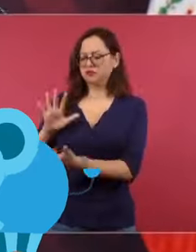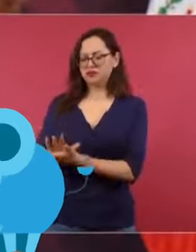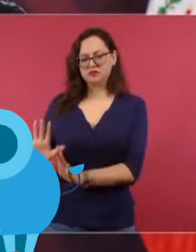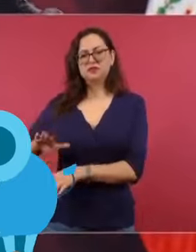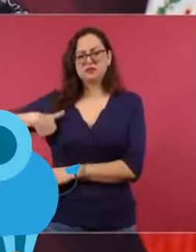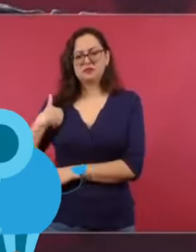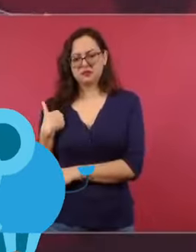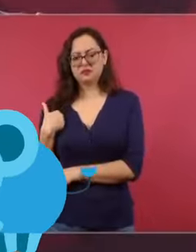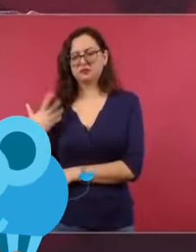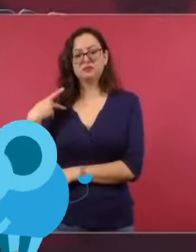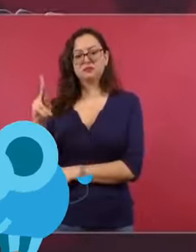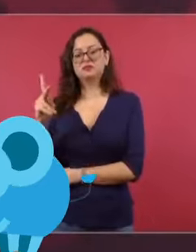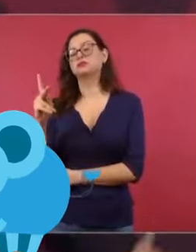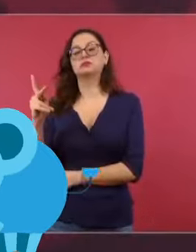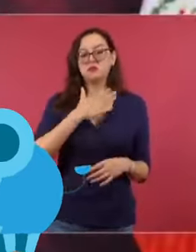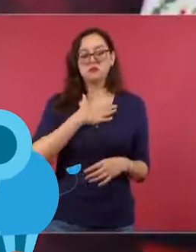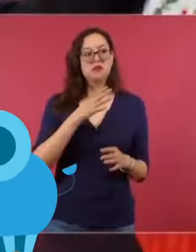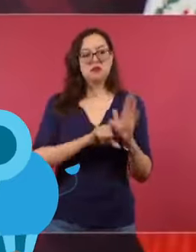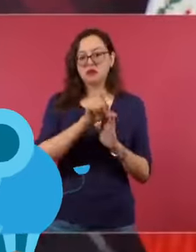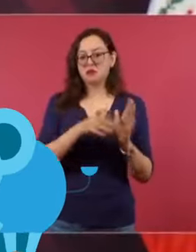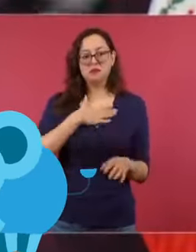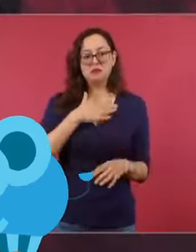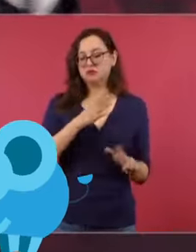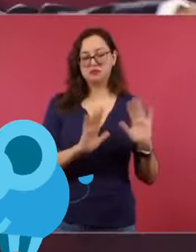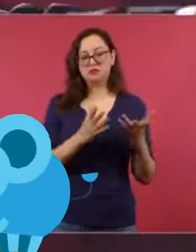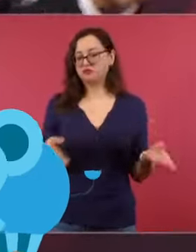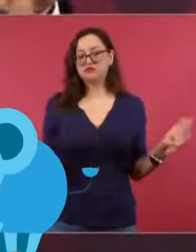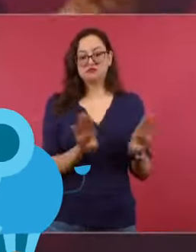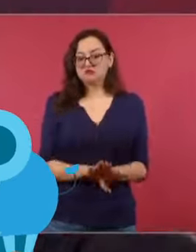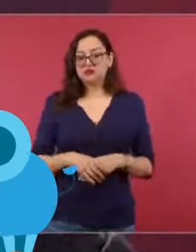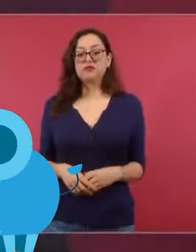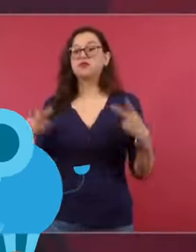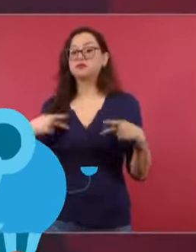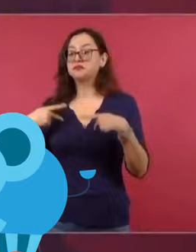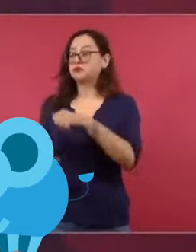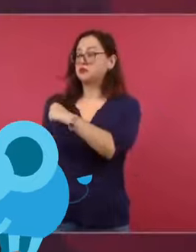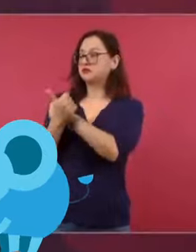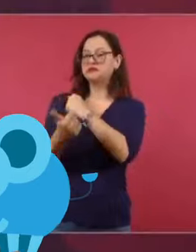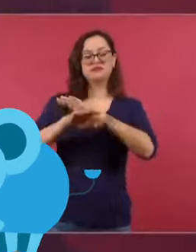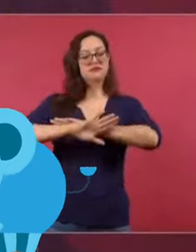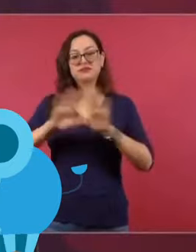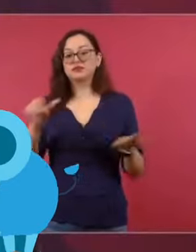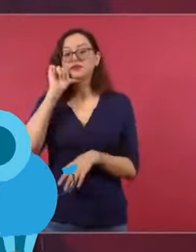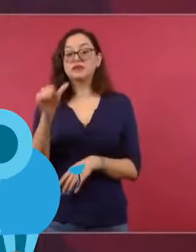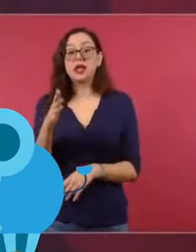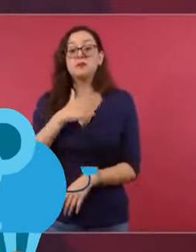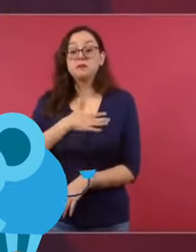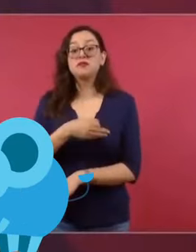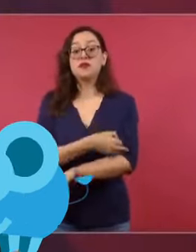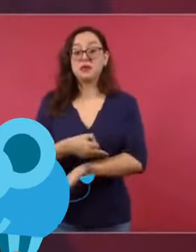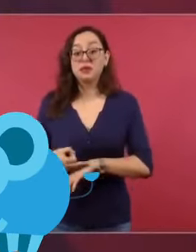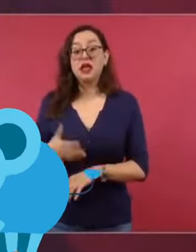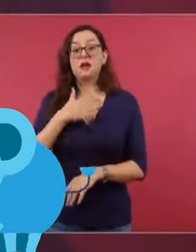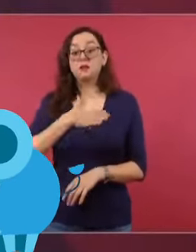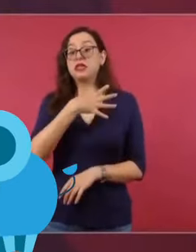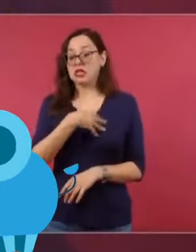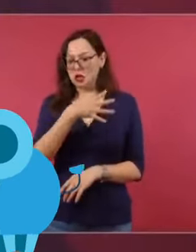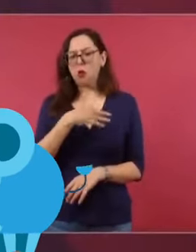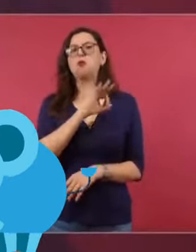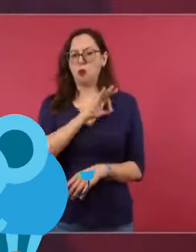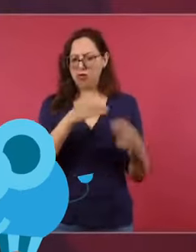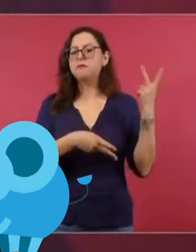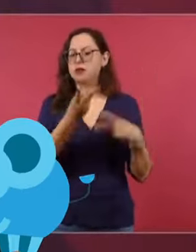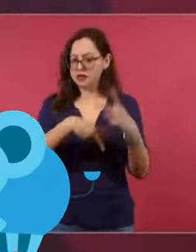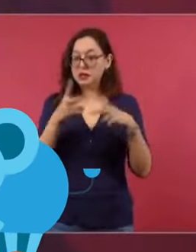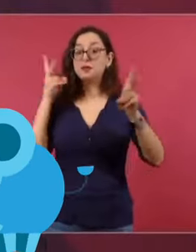guardo mis redes sociales. Pero ya no recibo a nadie, solo a mi familia y eso, a mis hijos, con la recomendación de que